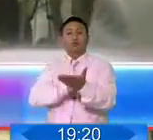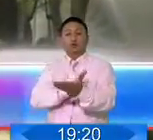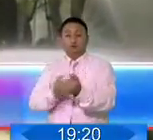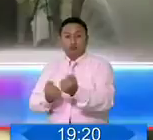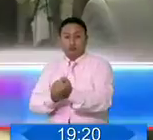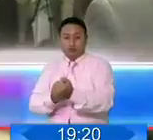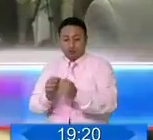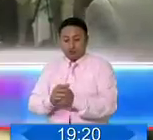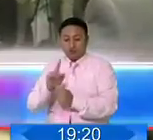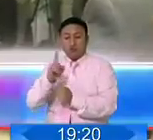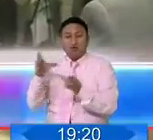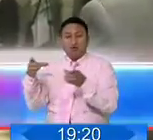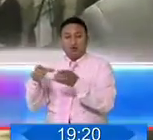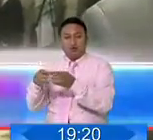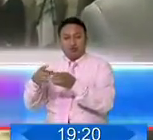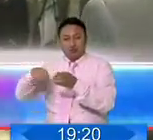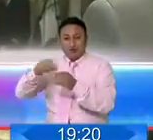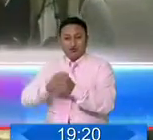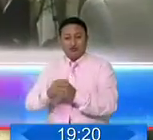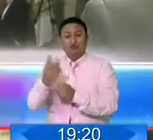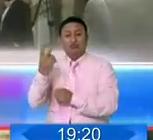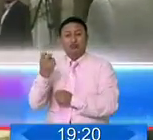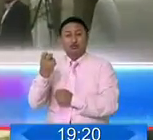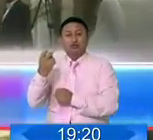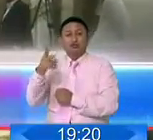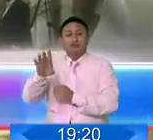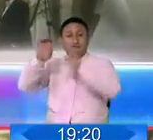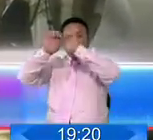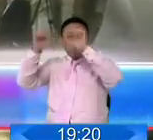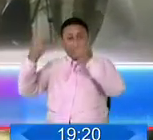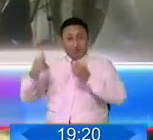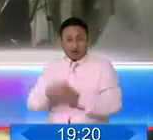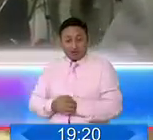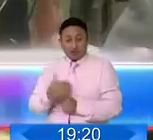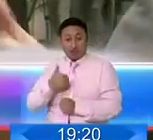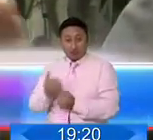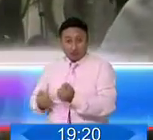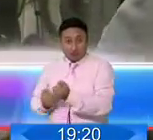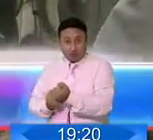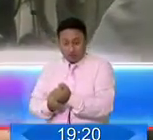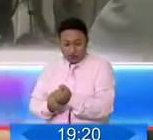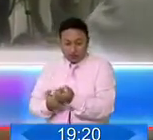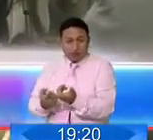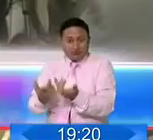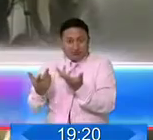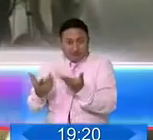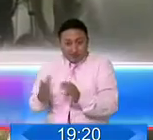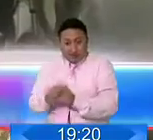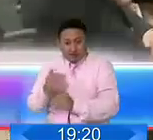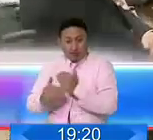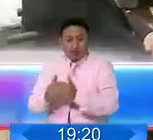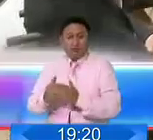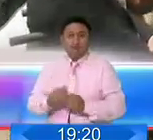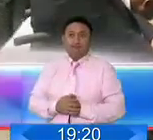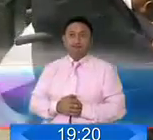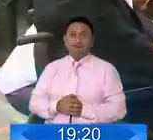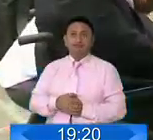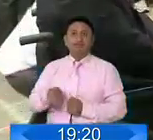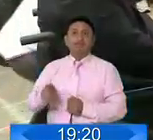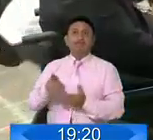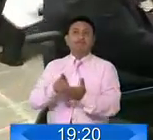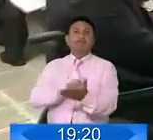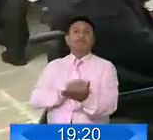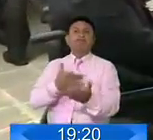camada que le llamamos son los primeros dos emprendimientos que no solo les hemos financiado, sino que ya están en proceso. Para este programa